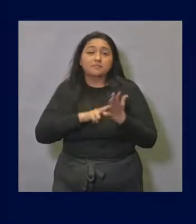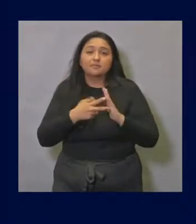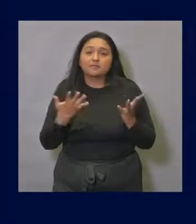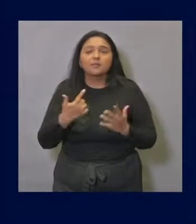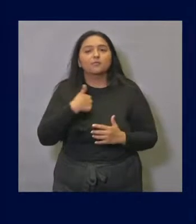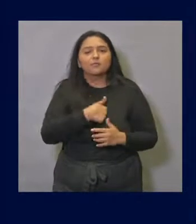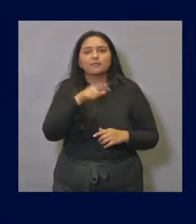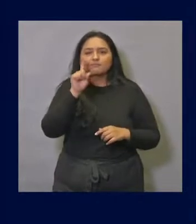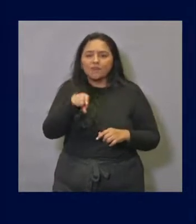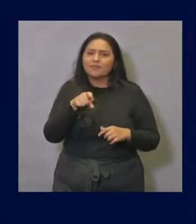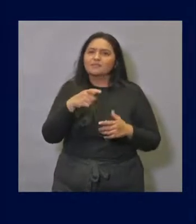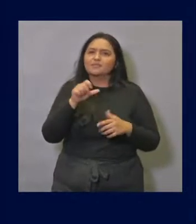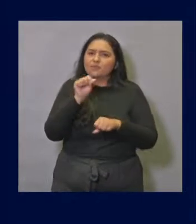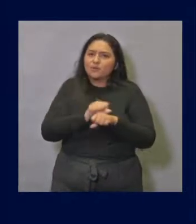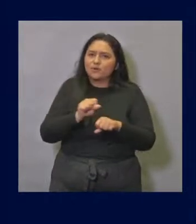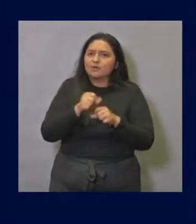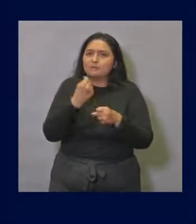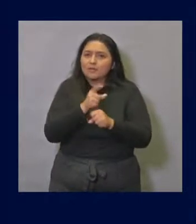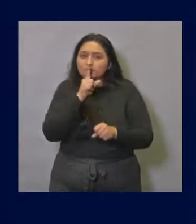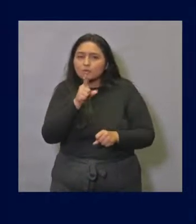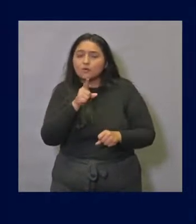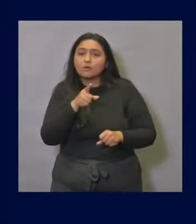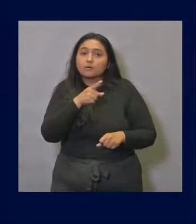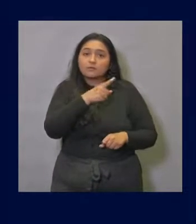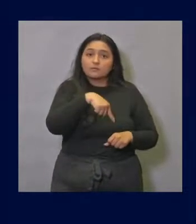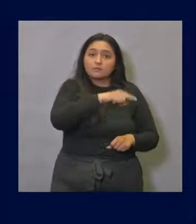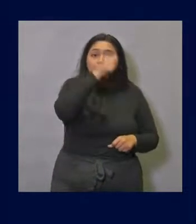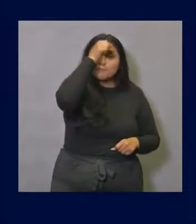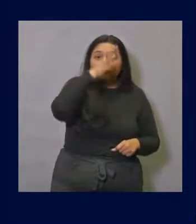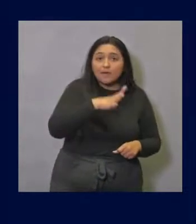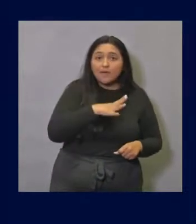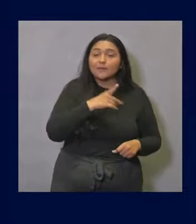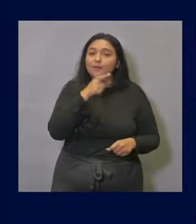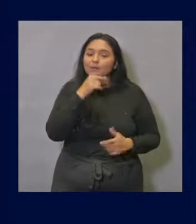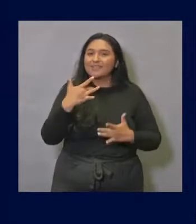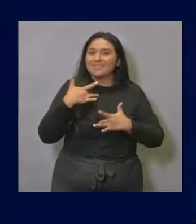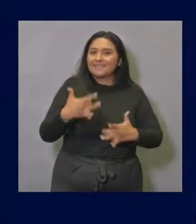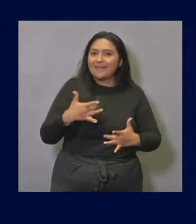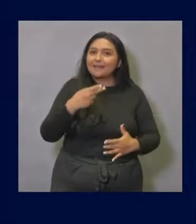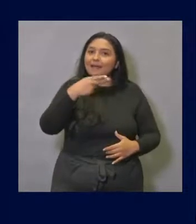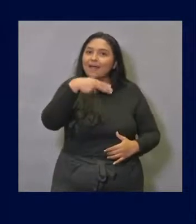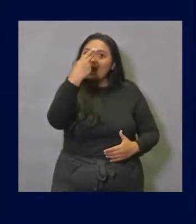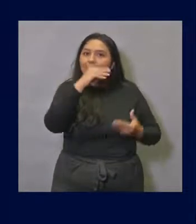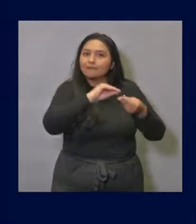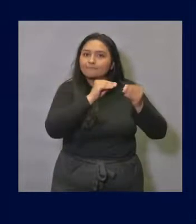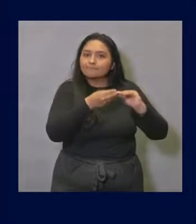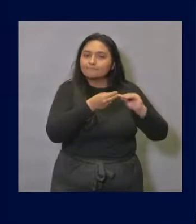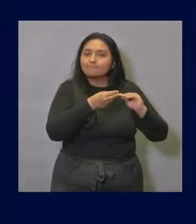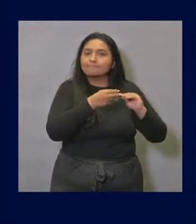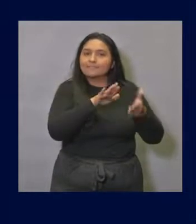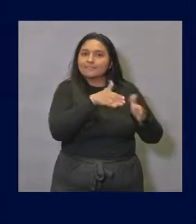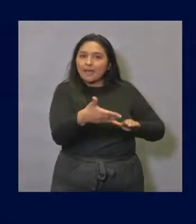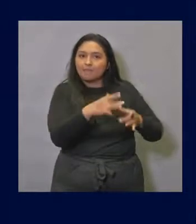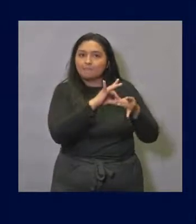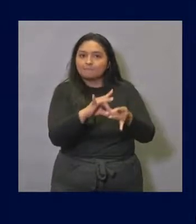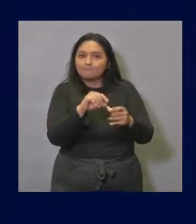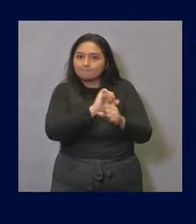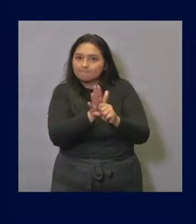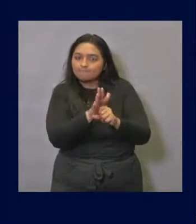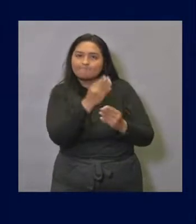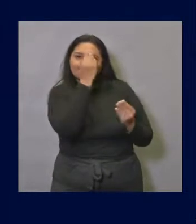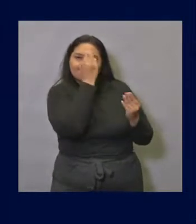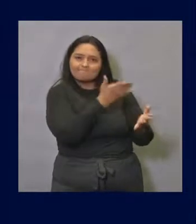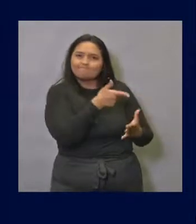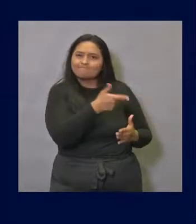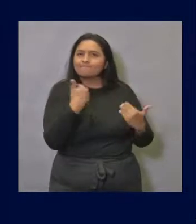de que los hombres que tienen las mayores posibilidades de morir por COVID-19 sean conscientes de su riesgo y sepan